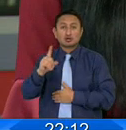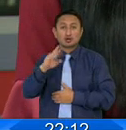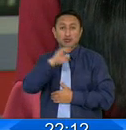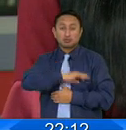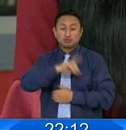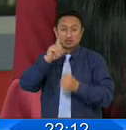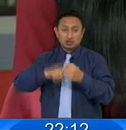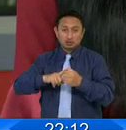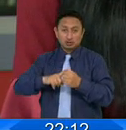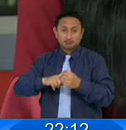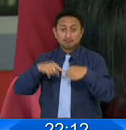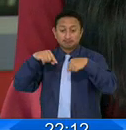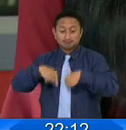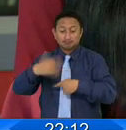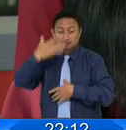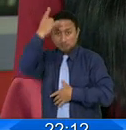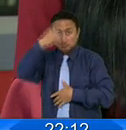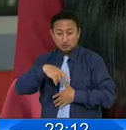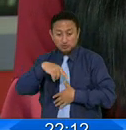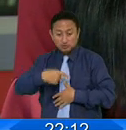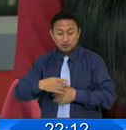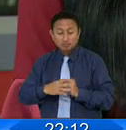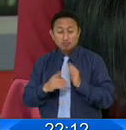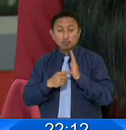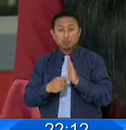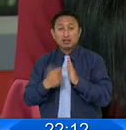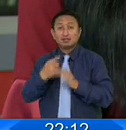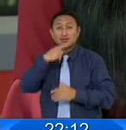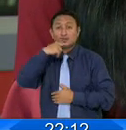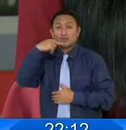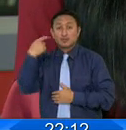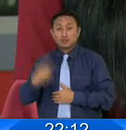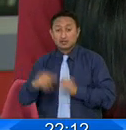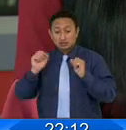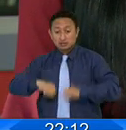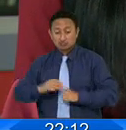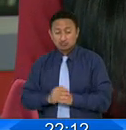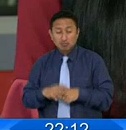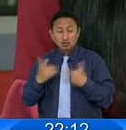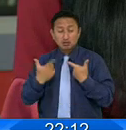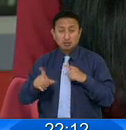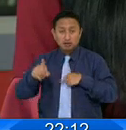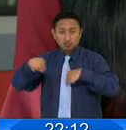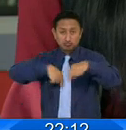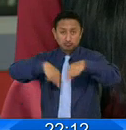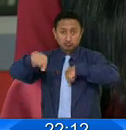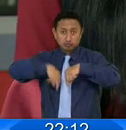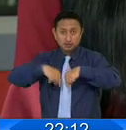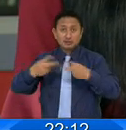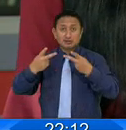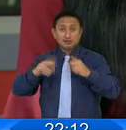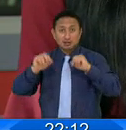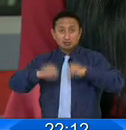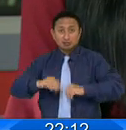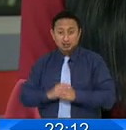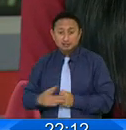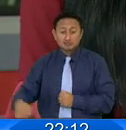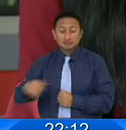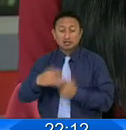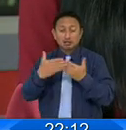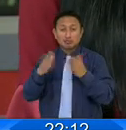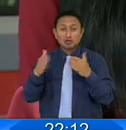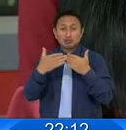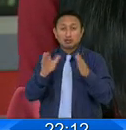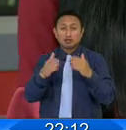de Quito. En la resolución consta que durante el feriado existirá libre circulación, así también que se